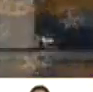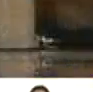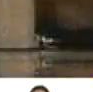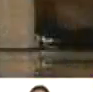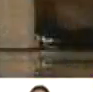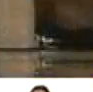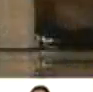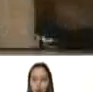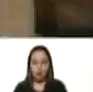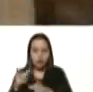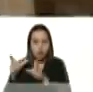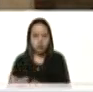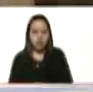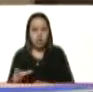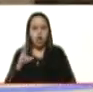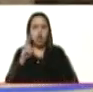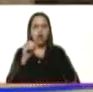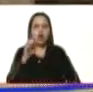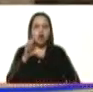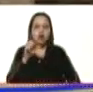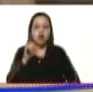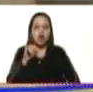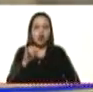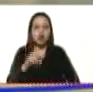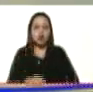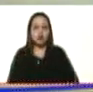porque Juan Germán Roscio quizás